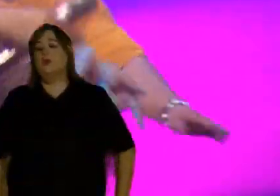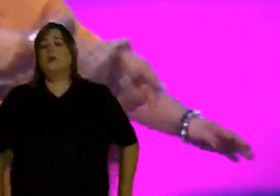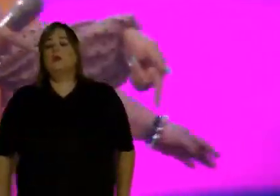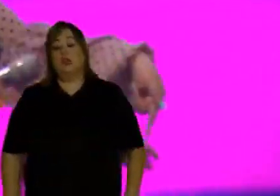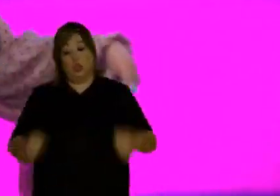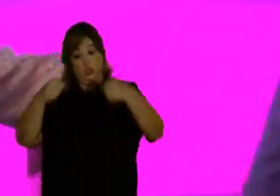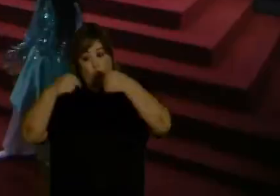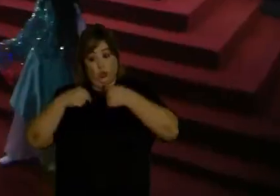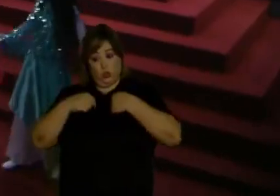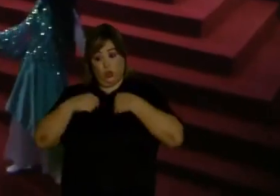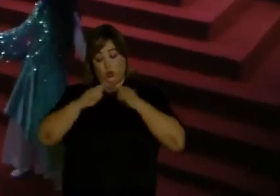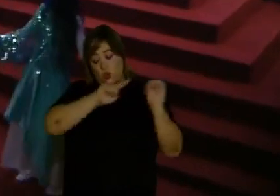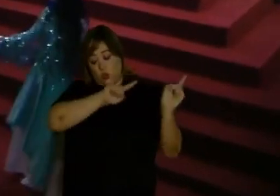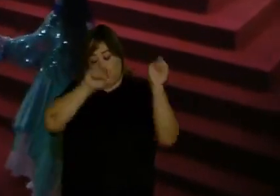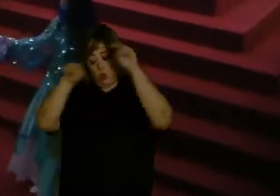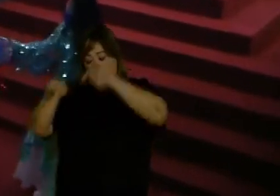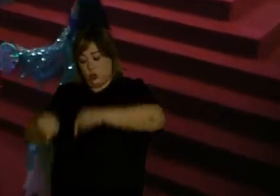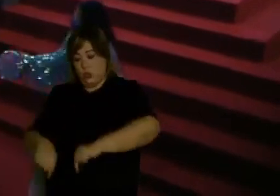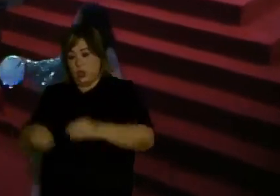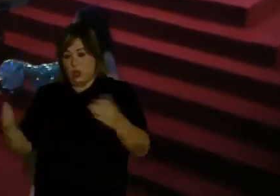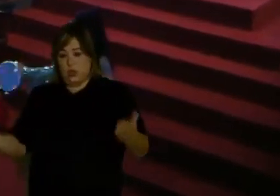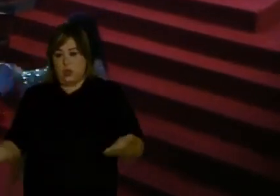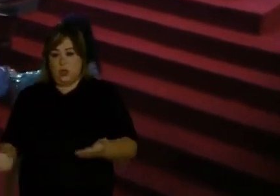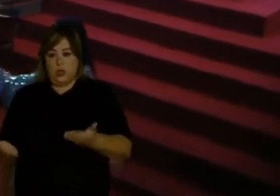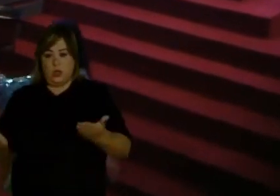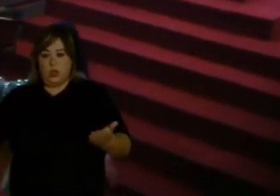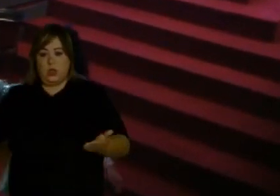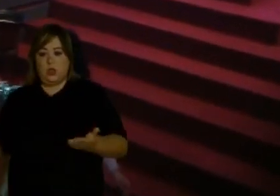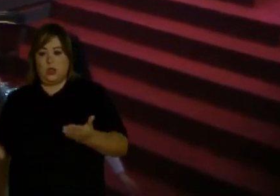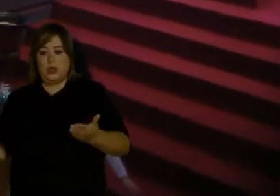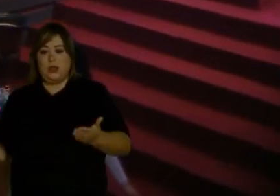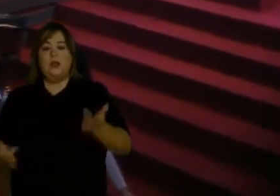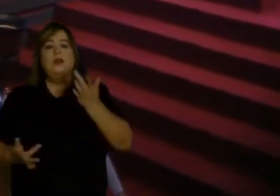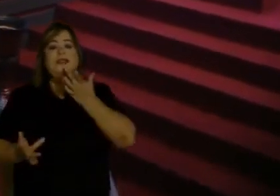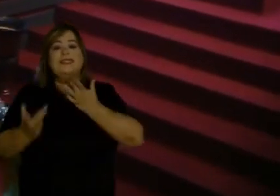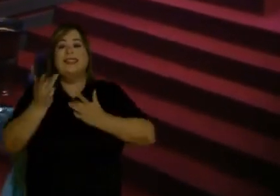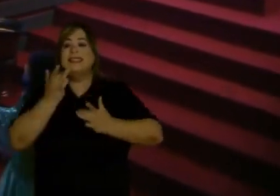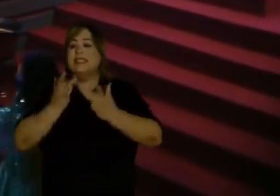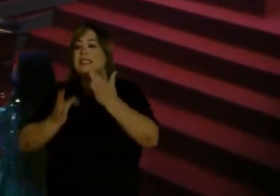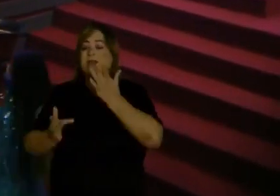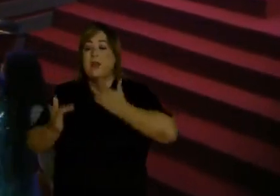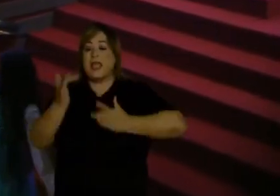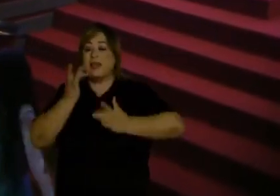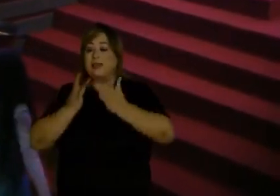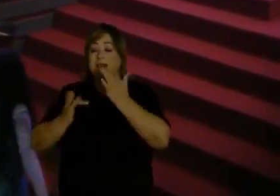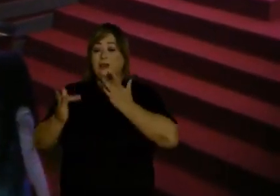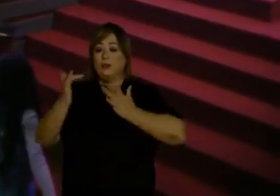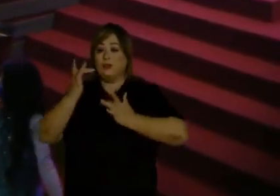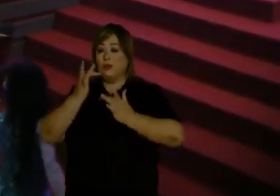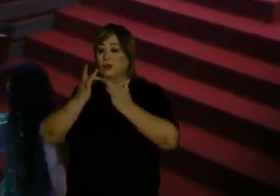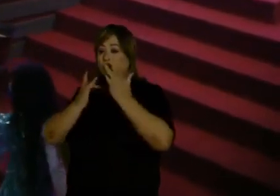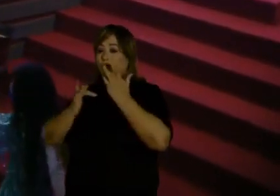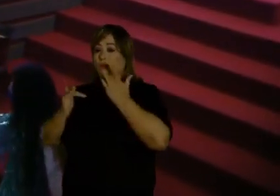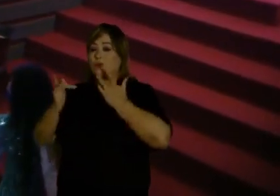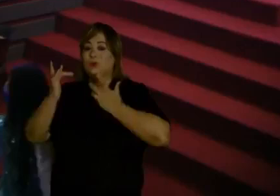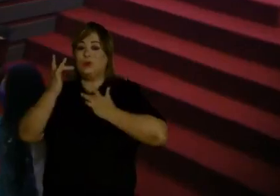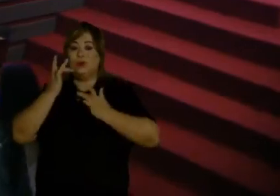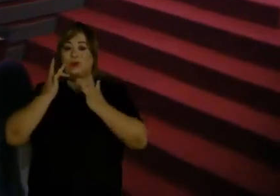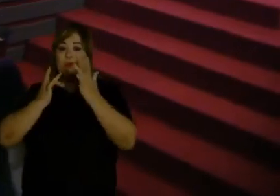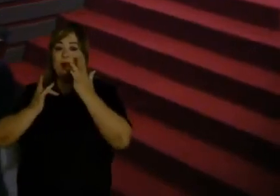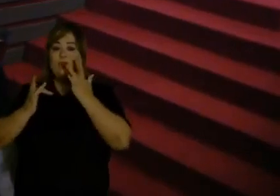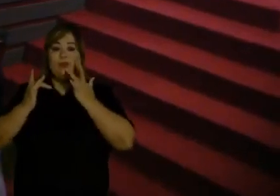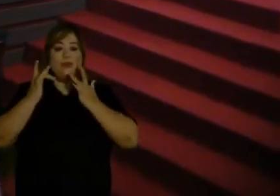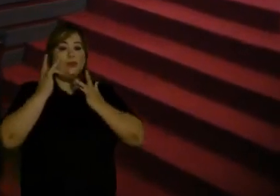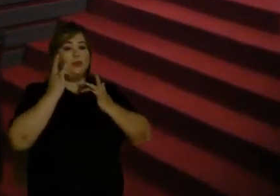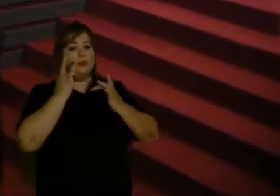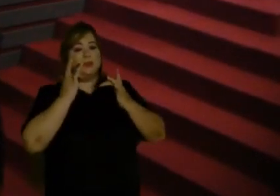Estoy aquí. Eca, baba. Socóndala, baba. Desesperado por ti. Ay, abasa, abasaya.